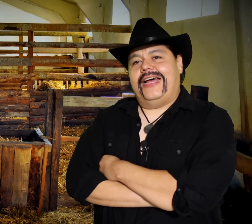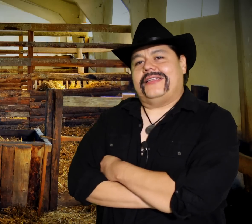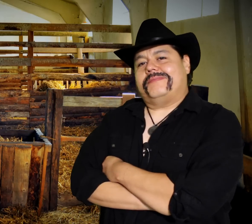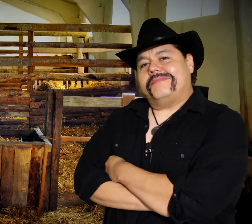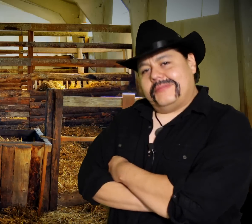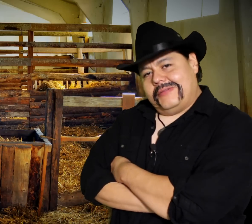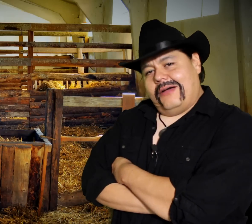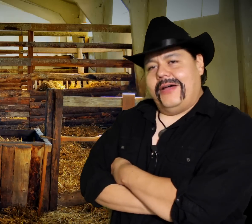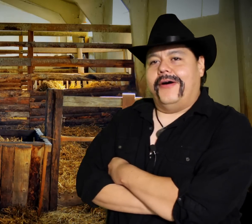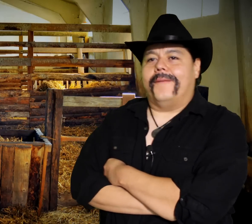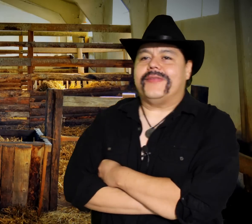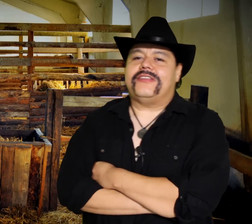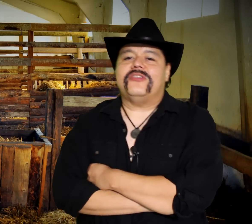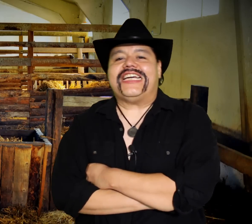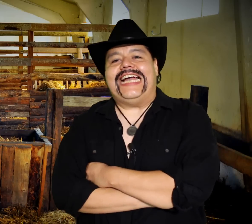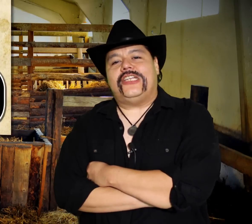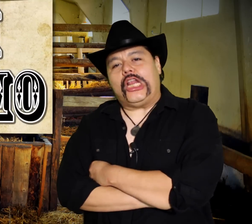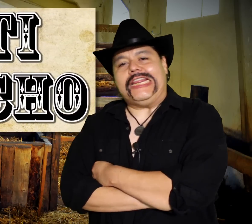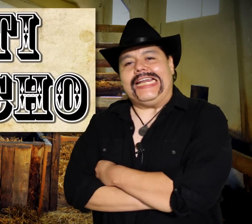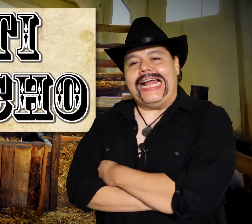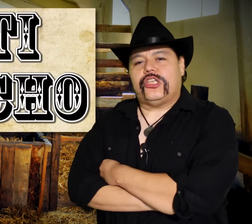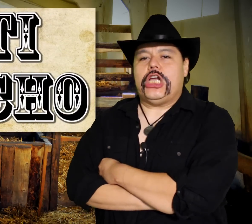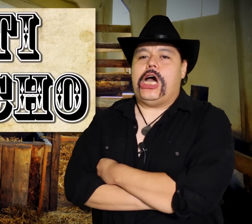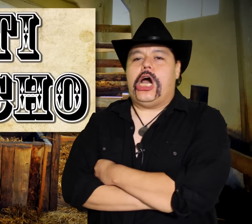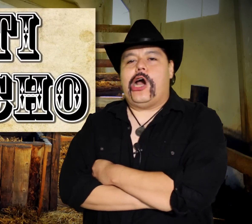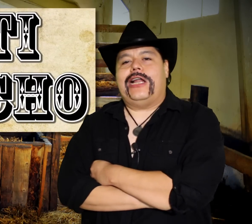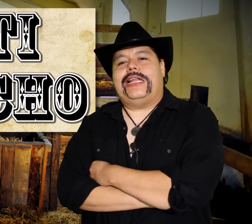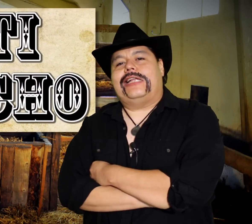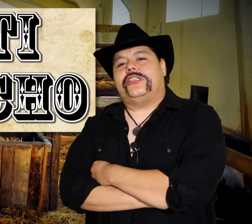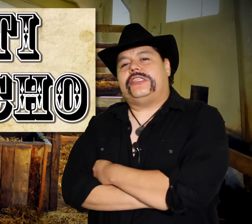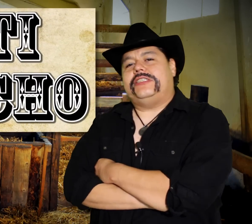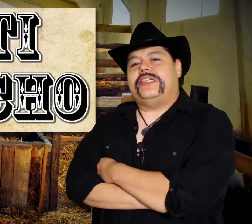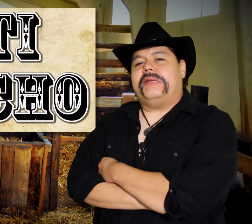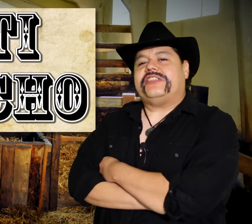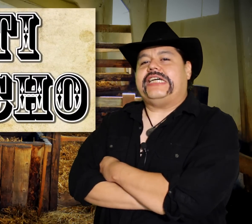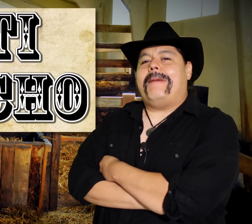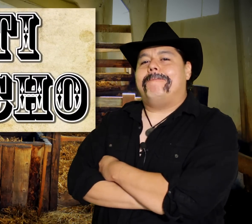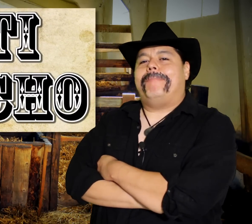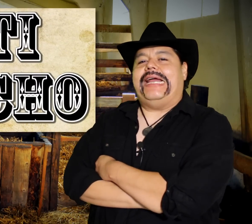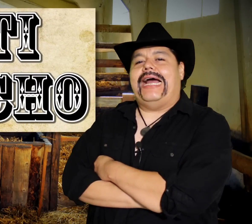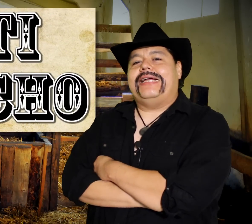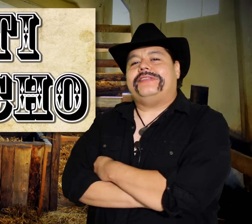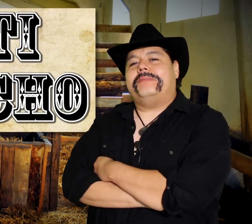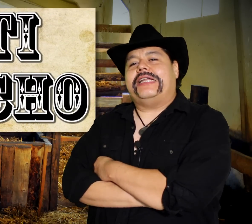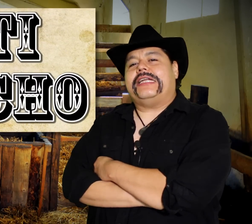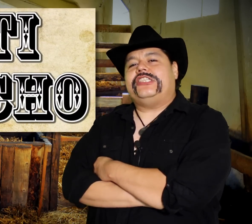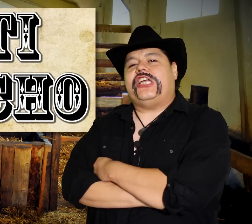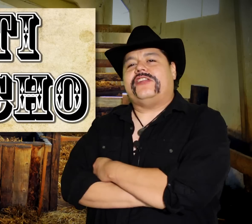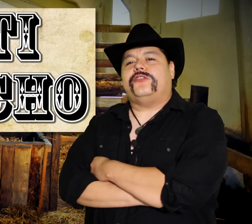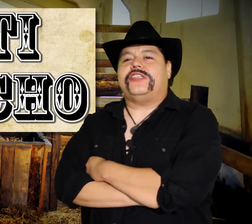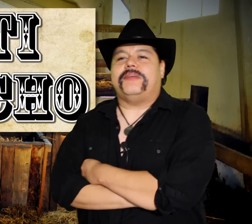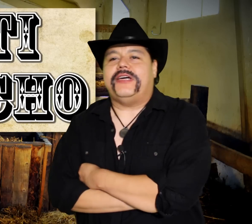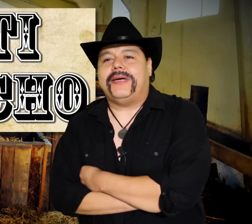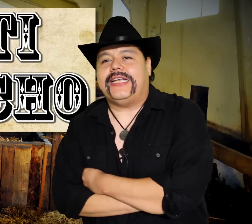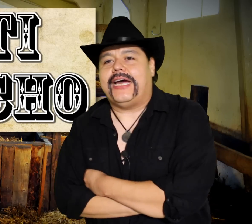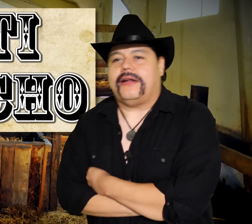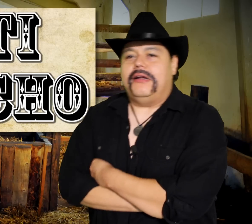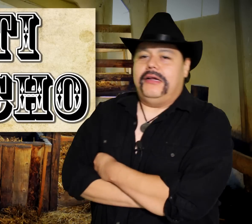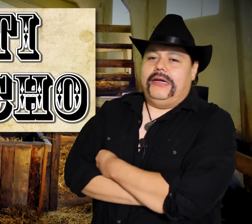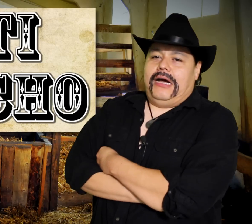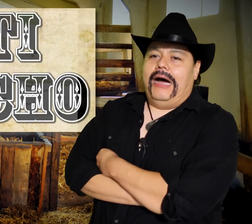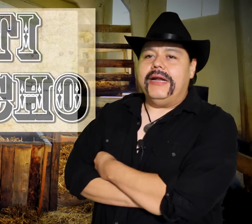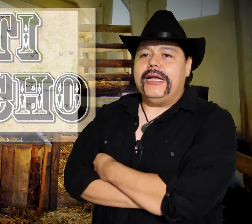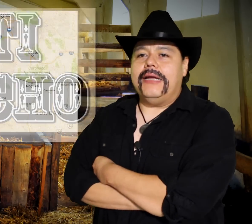¡Gracias, maldad! ¡A huevo! ¡Ya estamos aquí en Noti Rancho! ¡Las noticias más camperanas y más rancheras que usted se puede